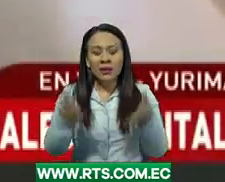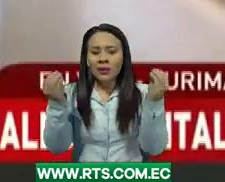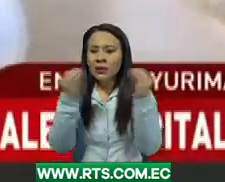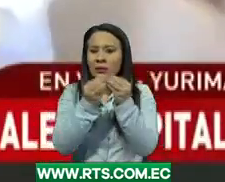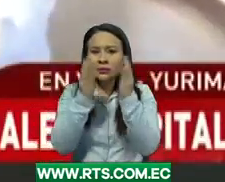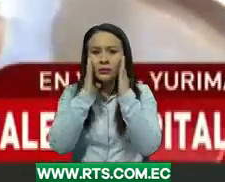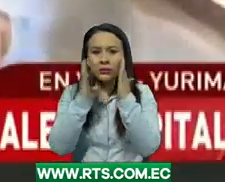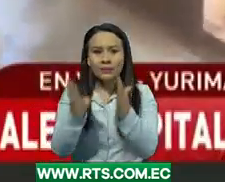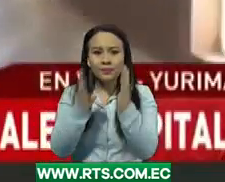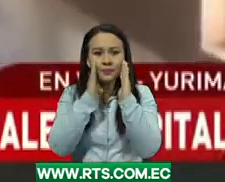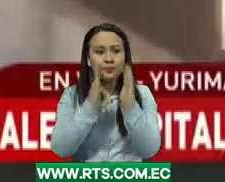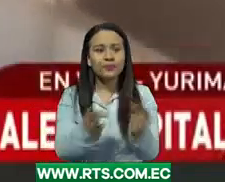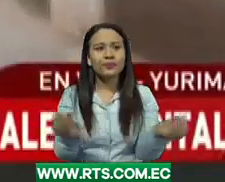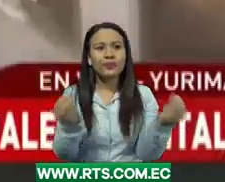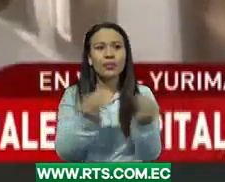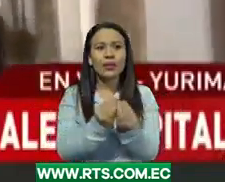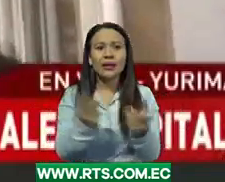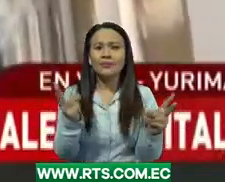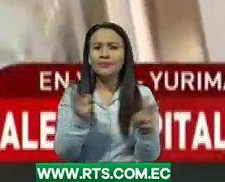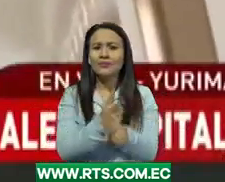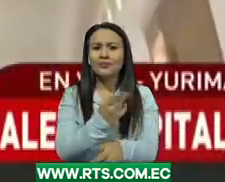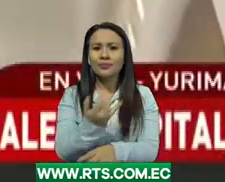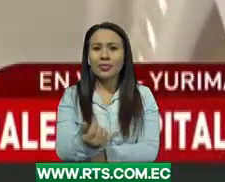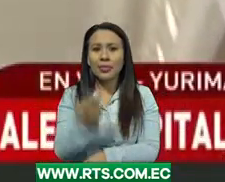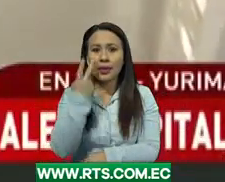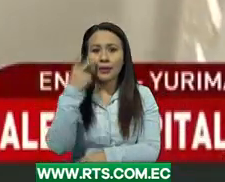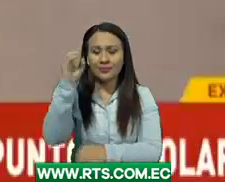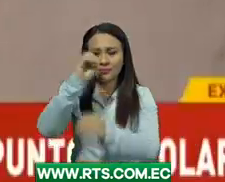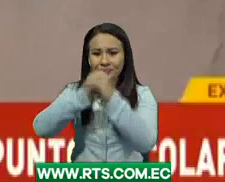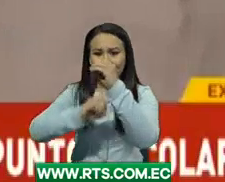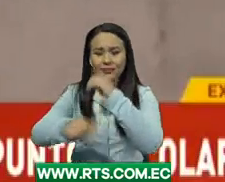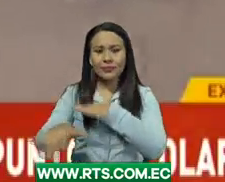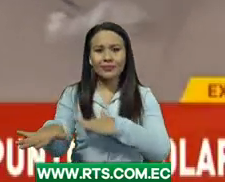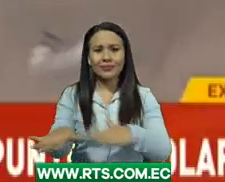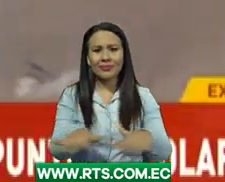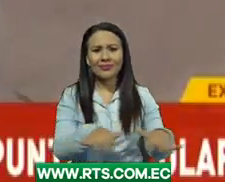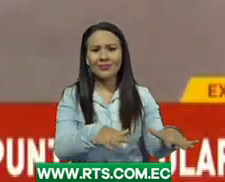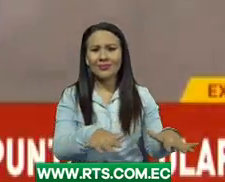atención por los estragos que estamos viendo que ha causado este sismo.